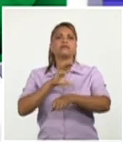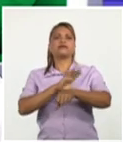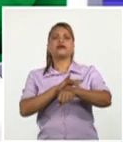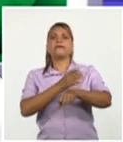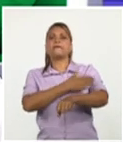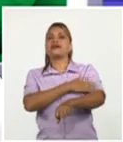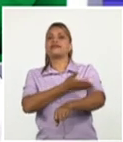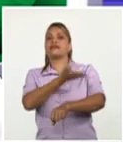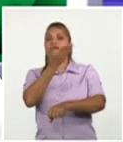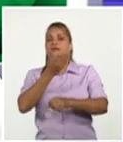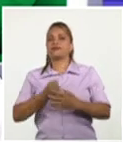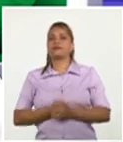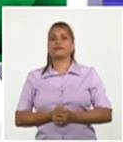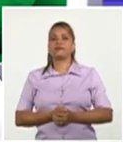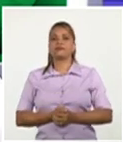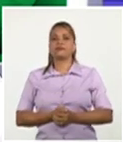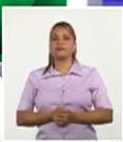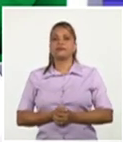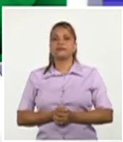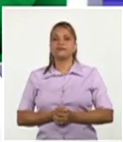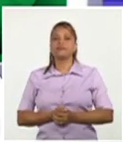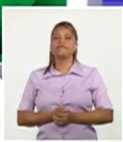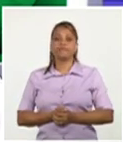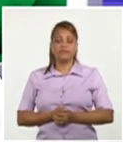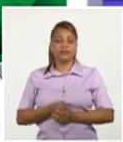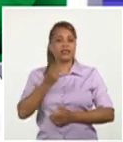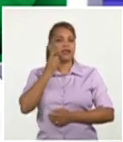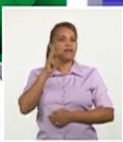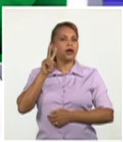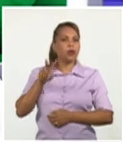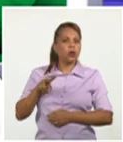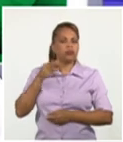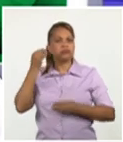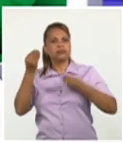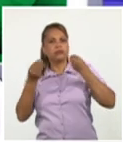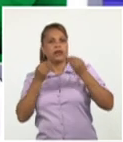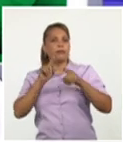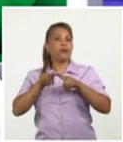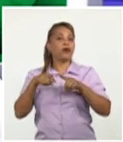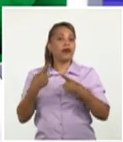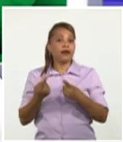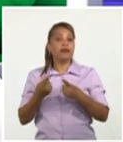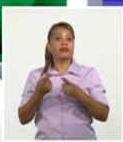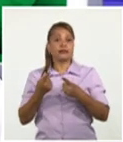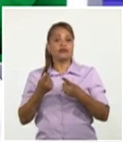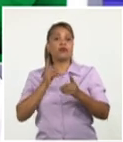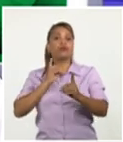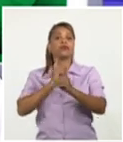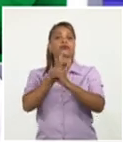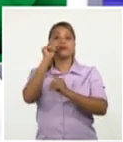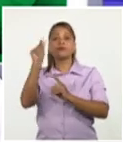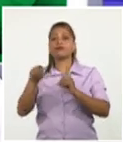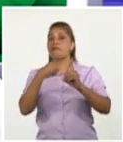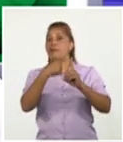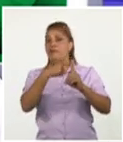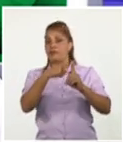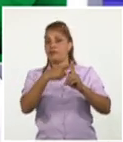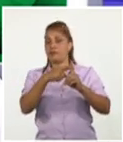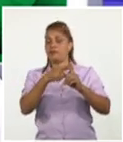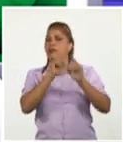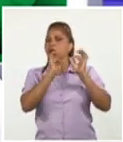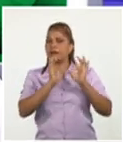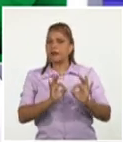Es una paciente que se evaluó por ser contacto de un caso confirmado, pues realmente